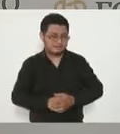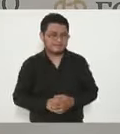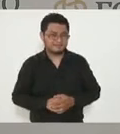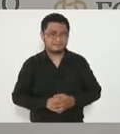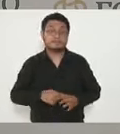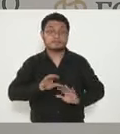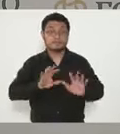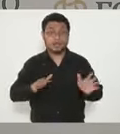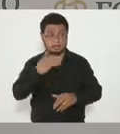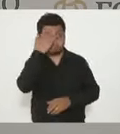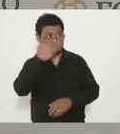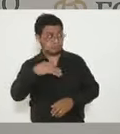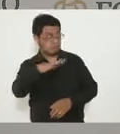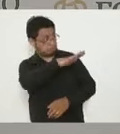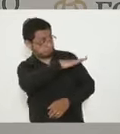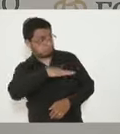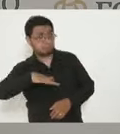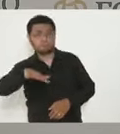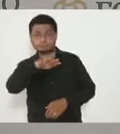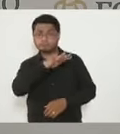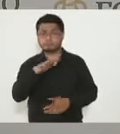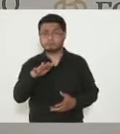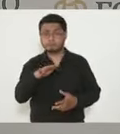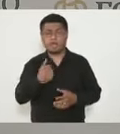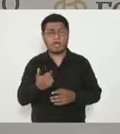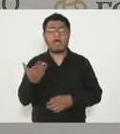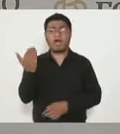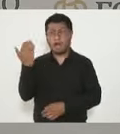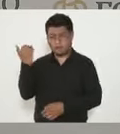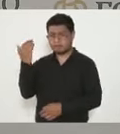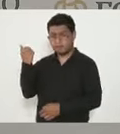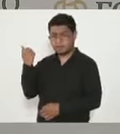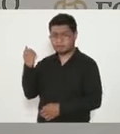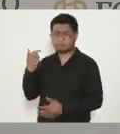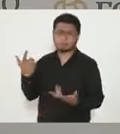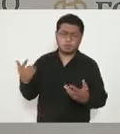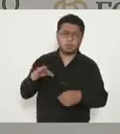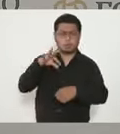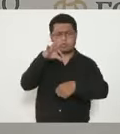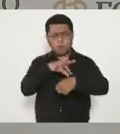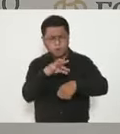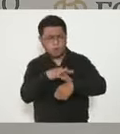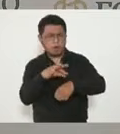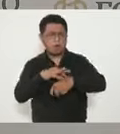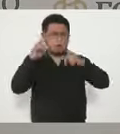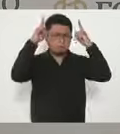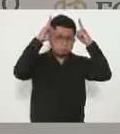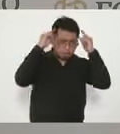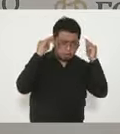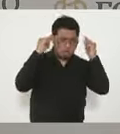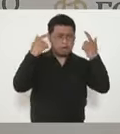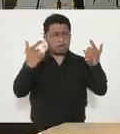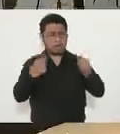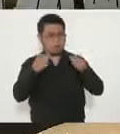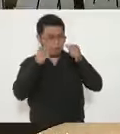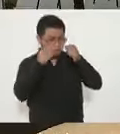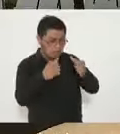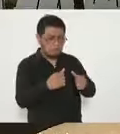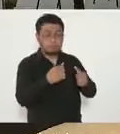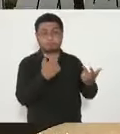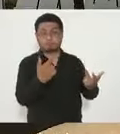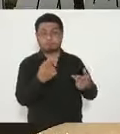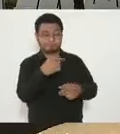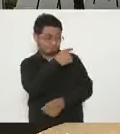se sabe que primero se atendió a médicos, a enfermeras, a trabajadores de la salud que